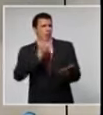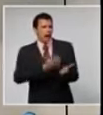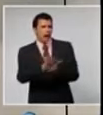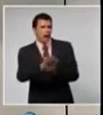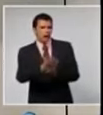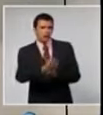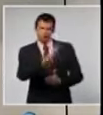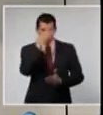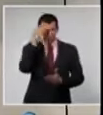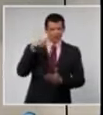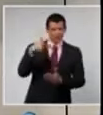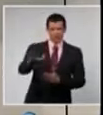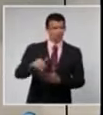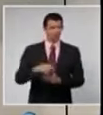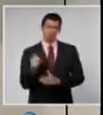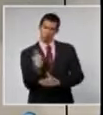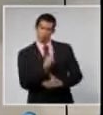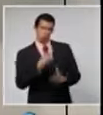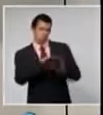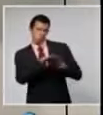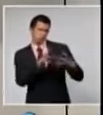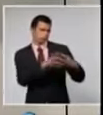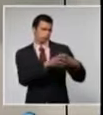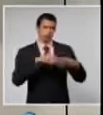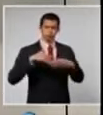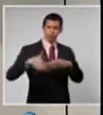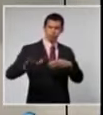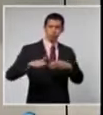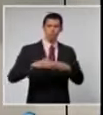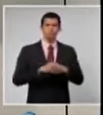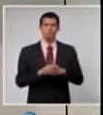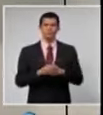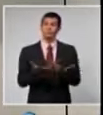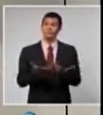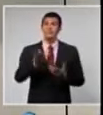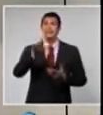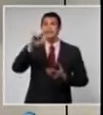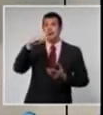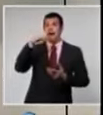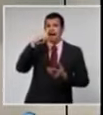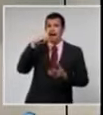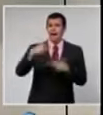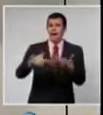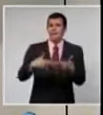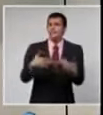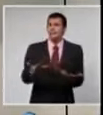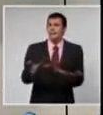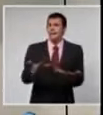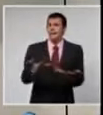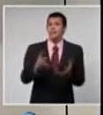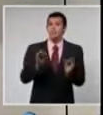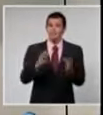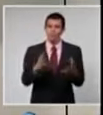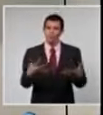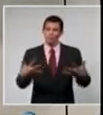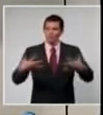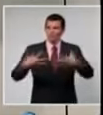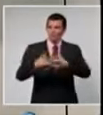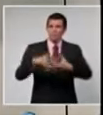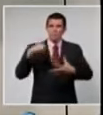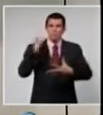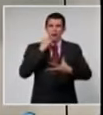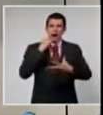bajo, hizo que Irán se aliara más con otras potencias, como es el caso del gigante asiático. Junto a China crearon una hoja de ruta